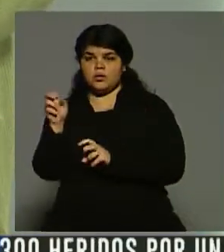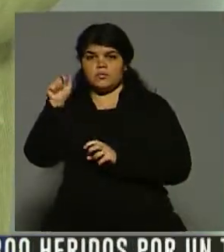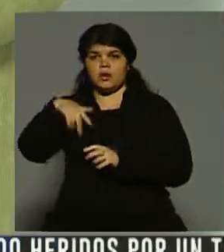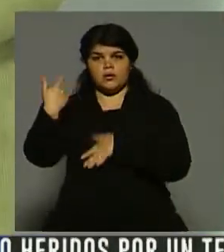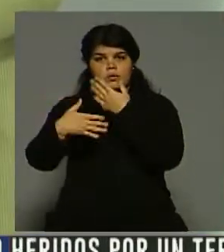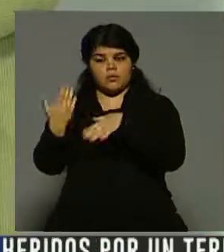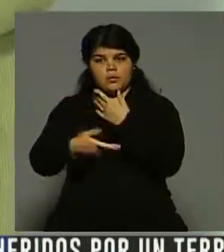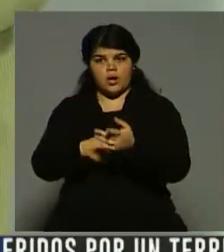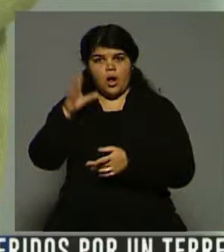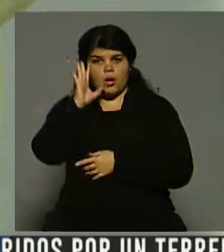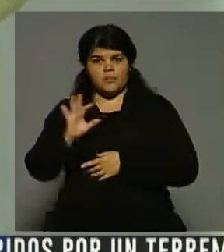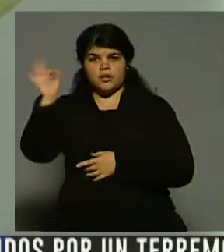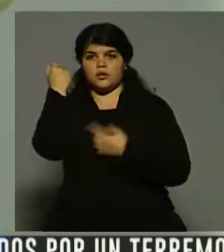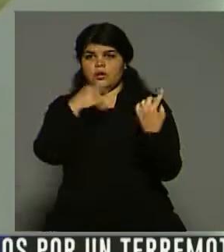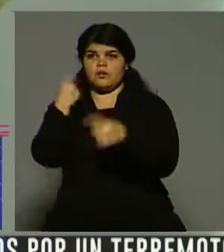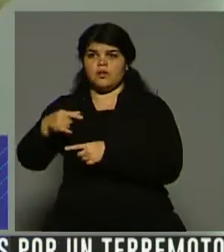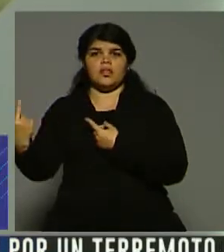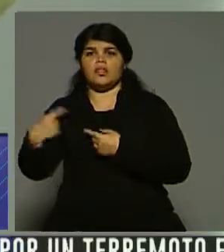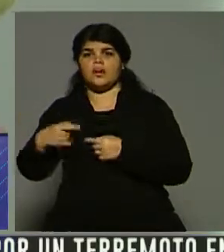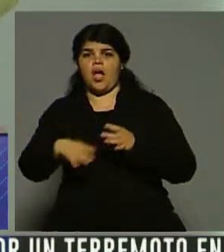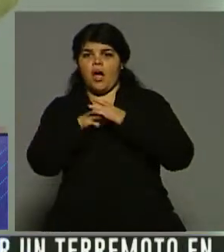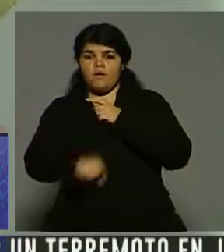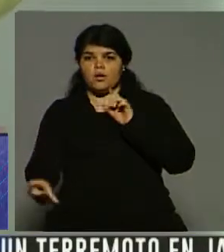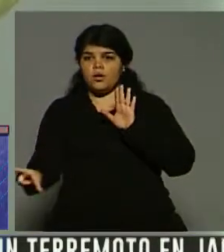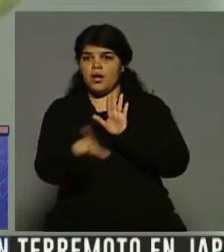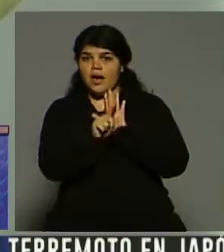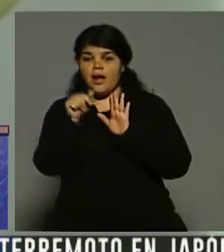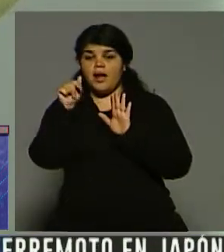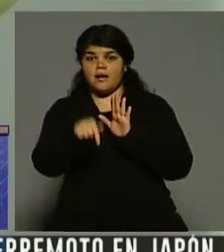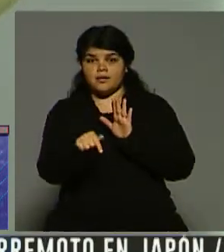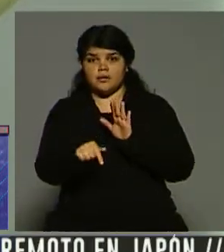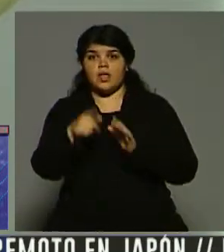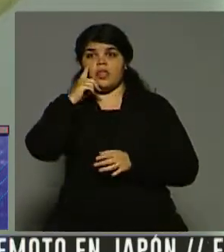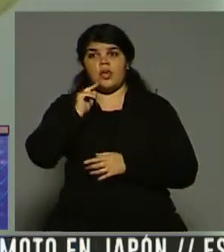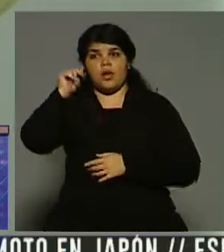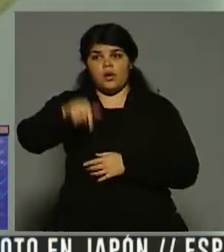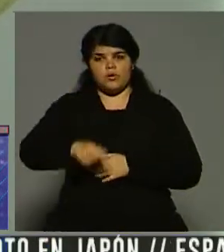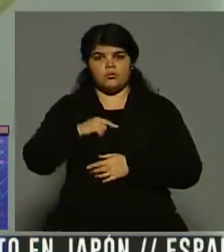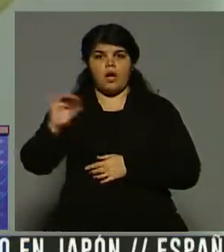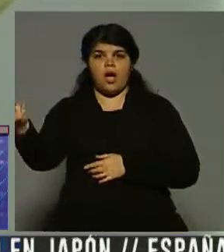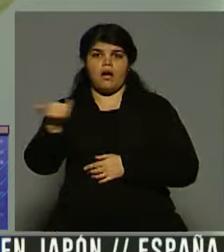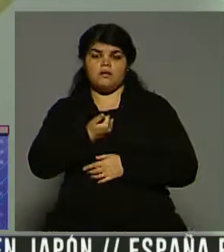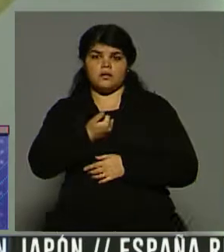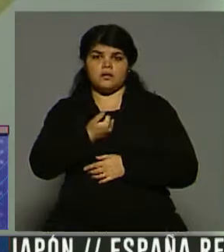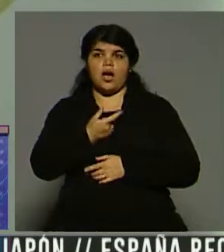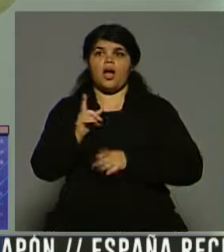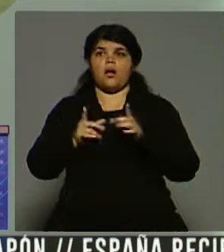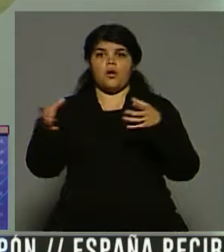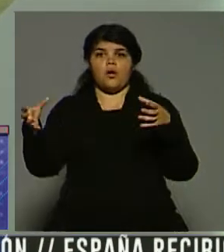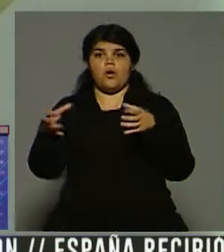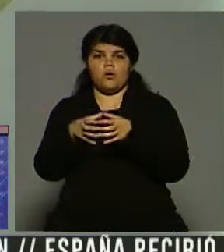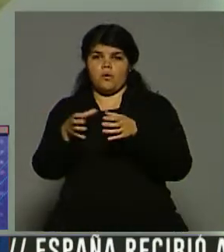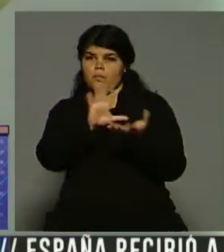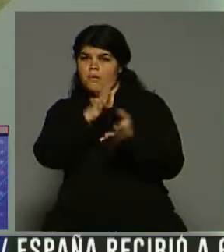encendiendo distintas posturas. Hablamos de la legalización del aborto. Durante la jornada de hoy nos enterábamos que a través de un manifiesto, cerca de